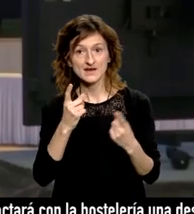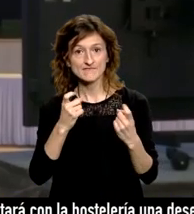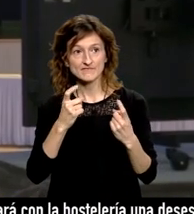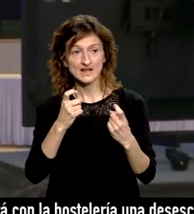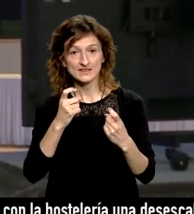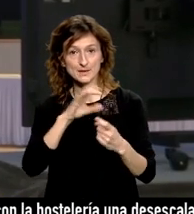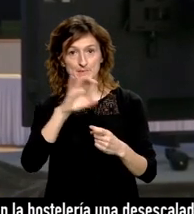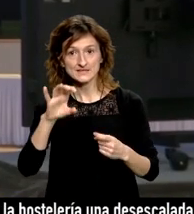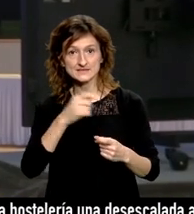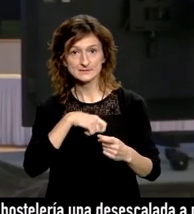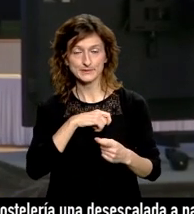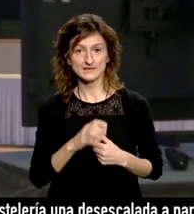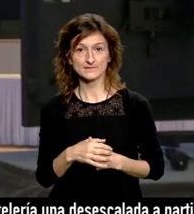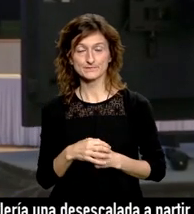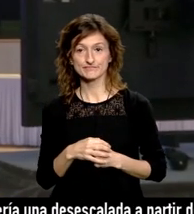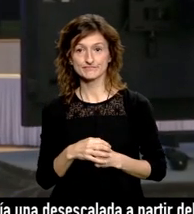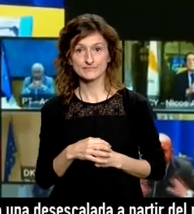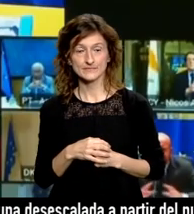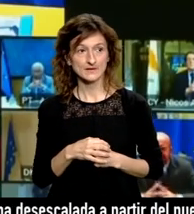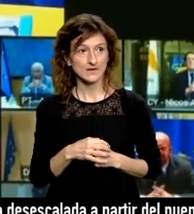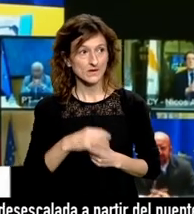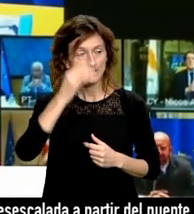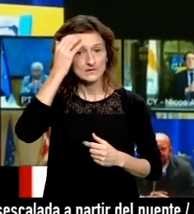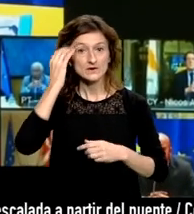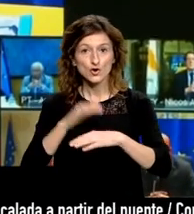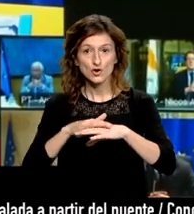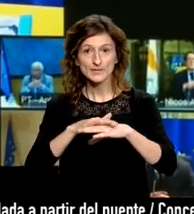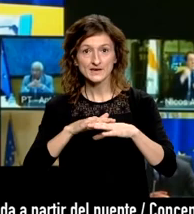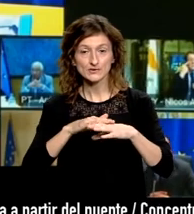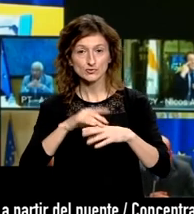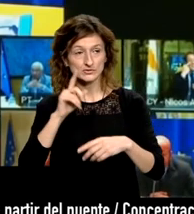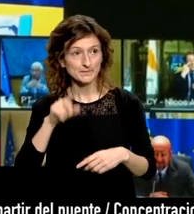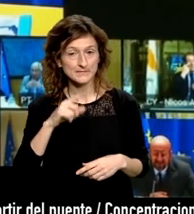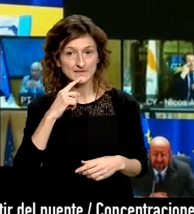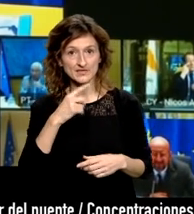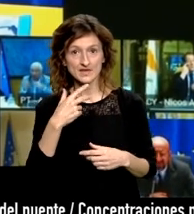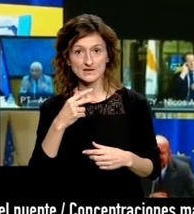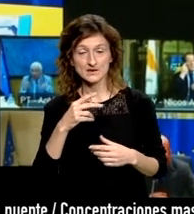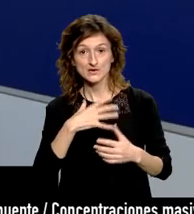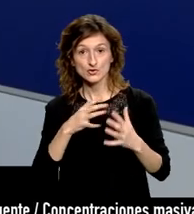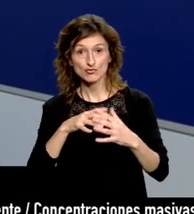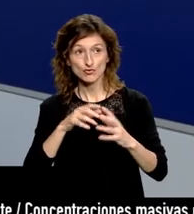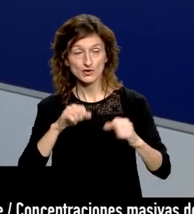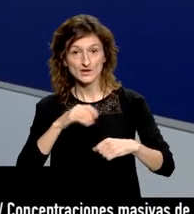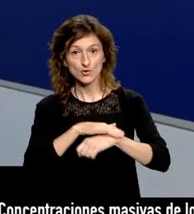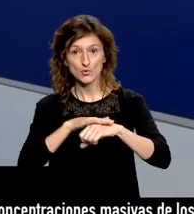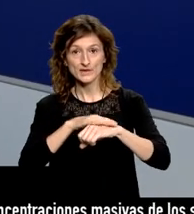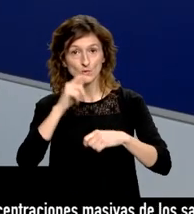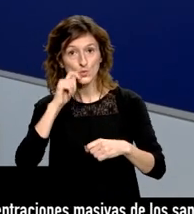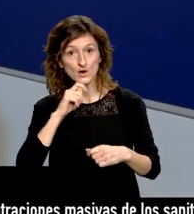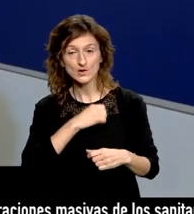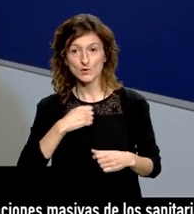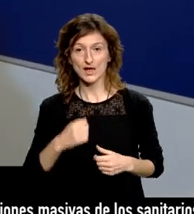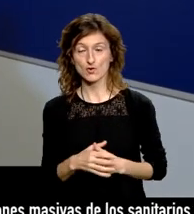tanto necesitan países como España. Además, el gobierno esloveno se ha sumado a este veto a los presupuestos comunitarios de los gobiernos